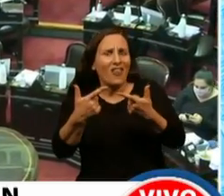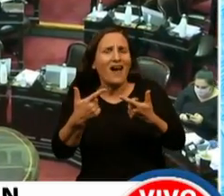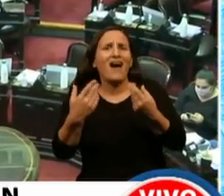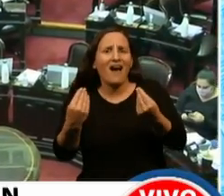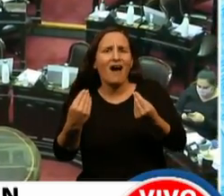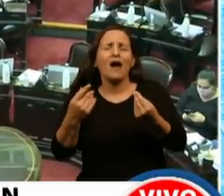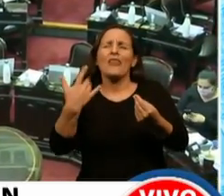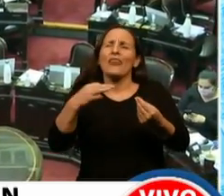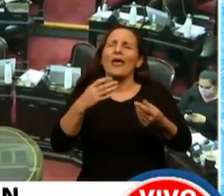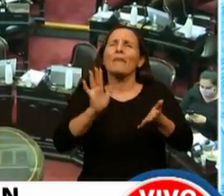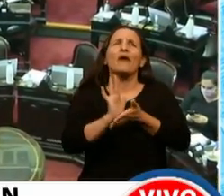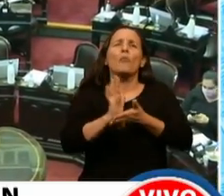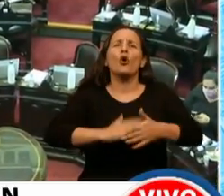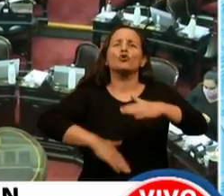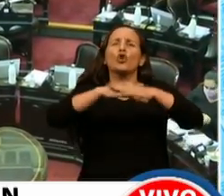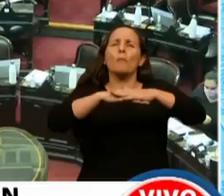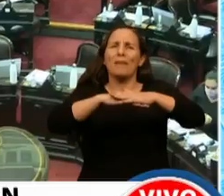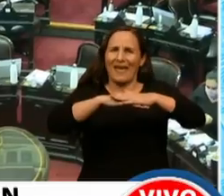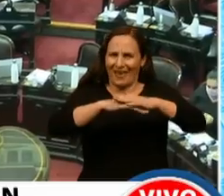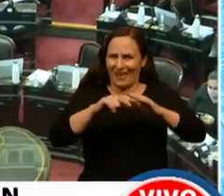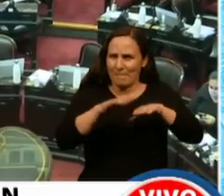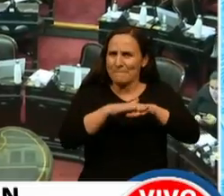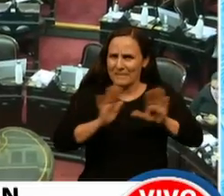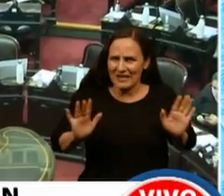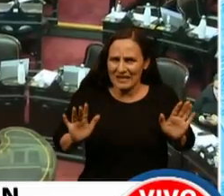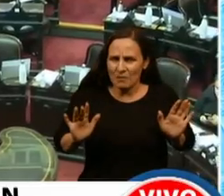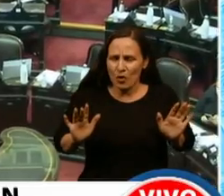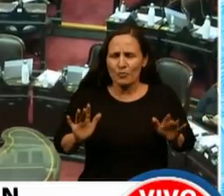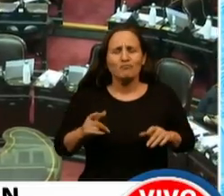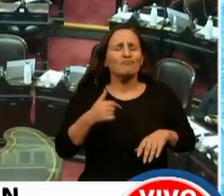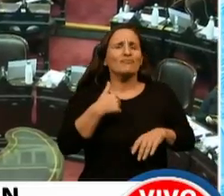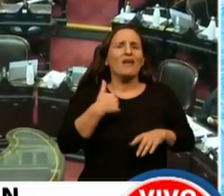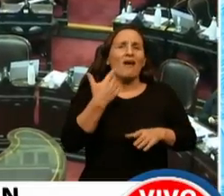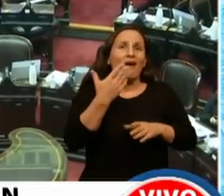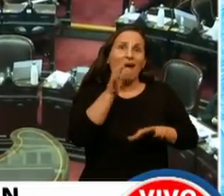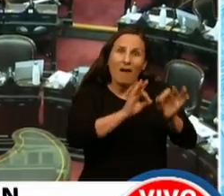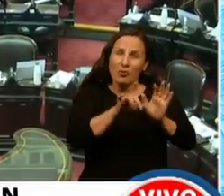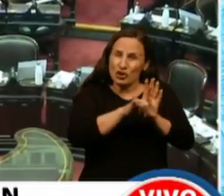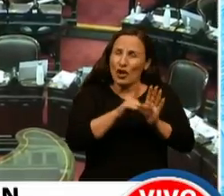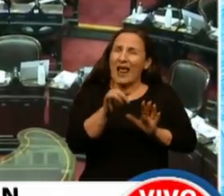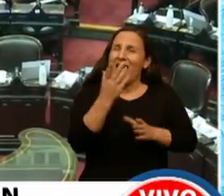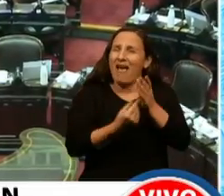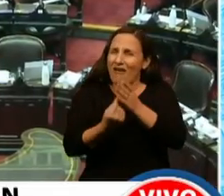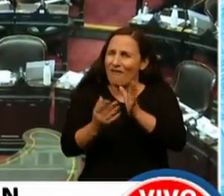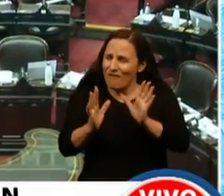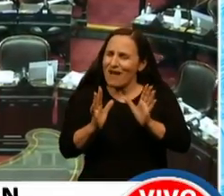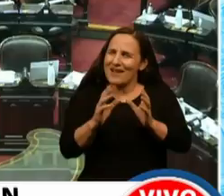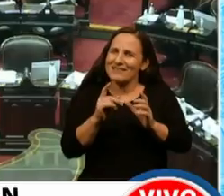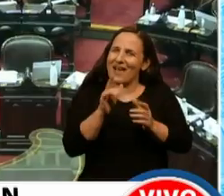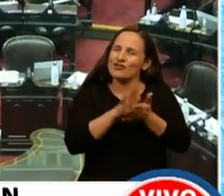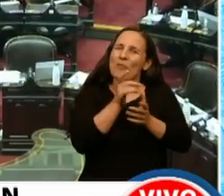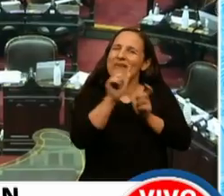tope de consumo mínimo voy a señalar algunos errores conceptuales del proyecto